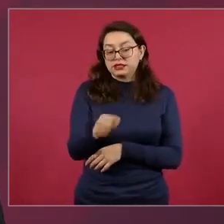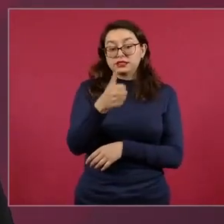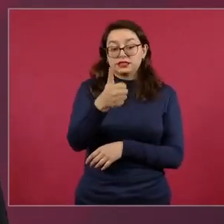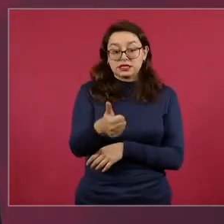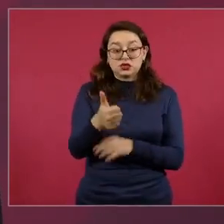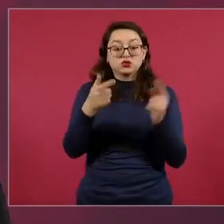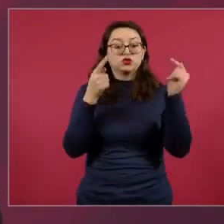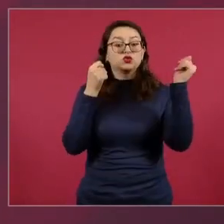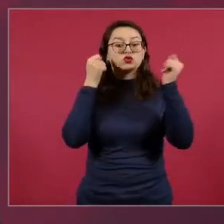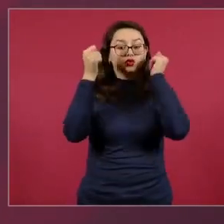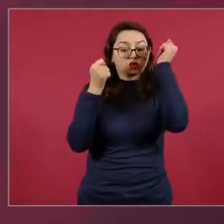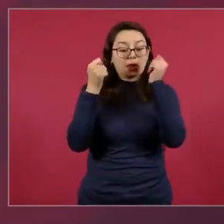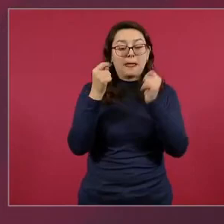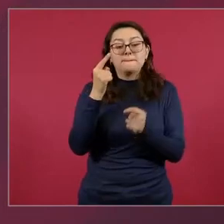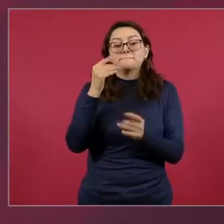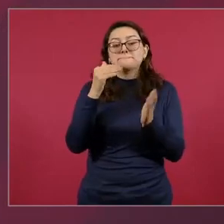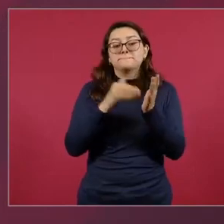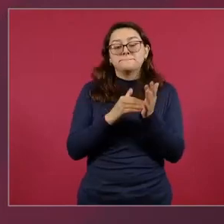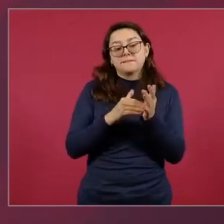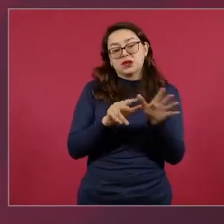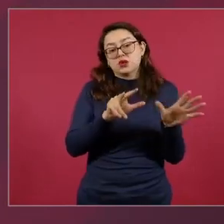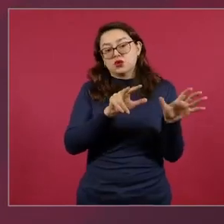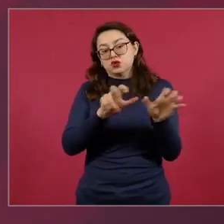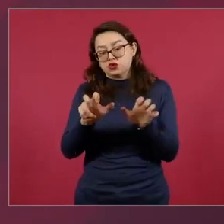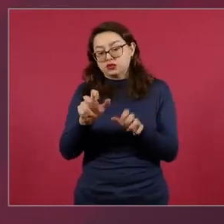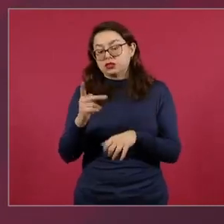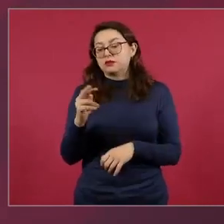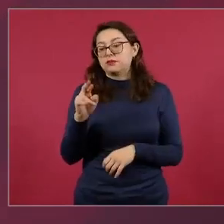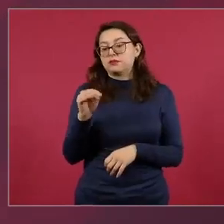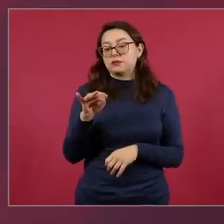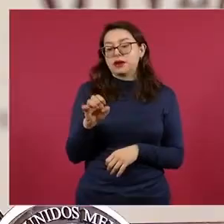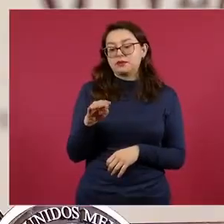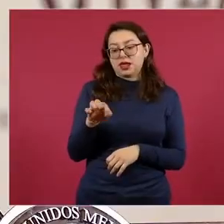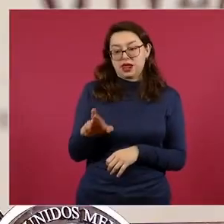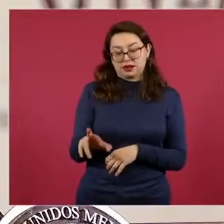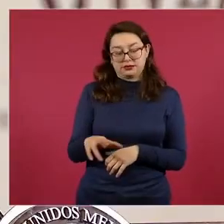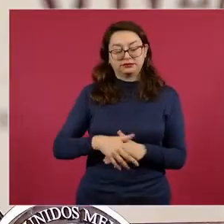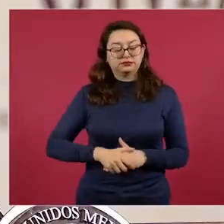de 1.862 para la clase Premier.